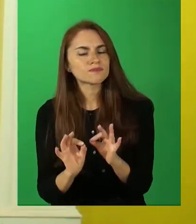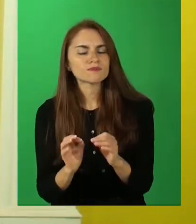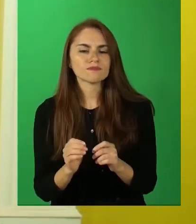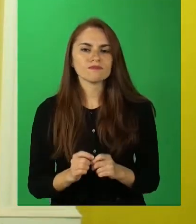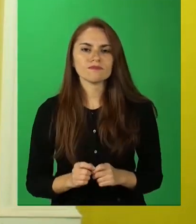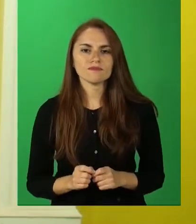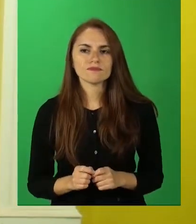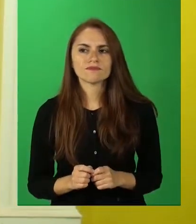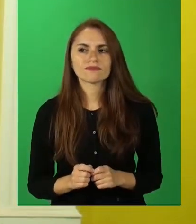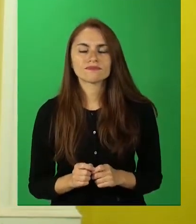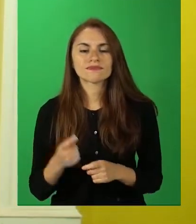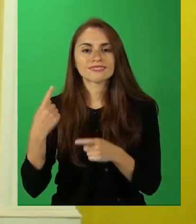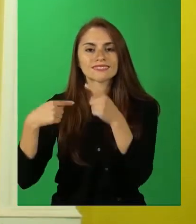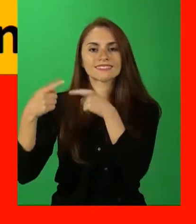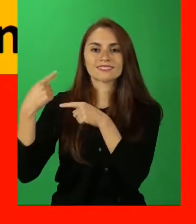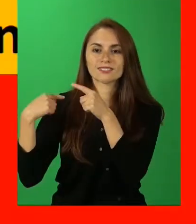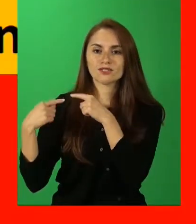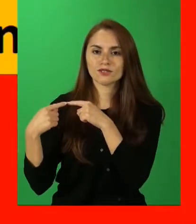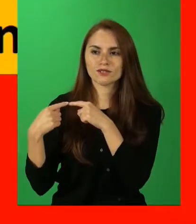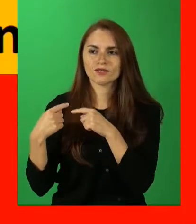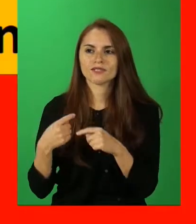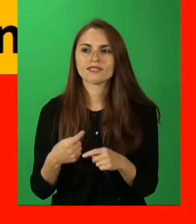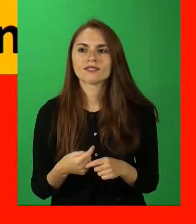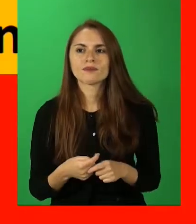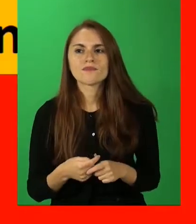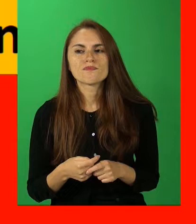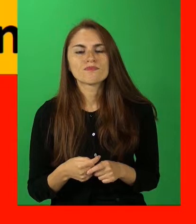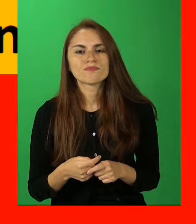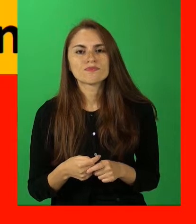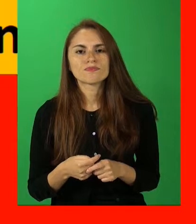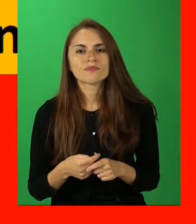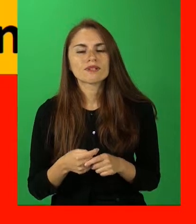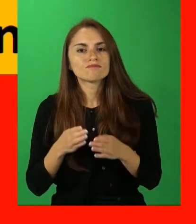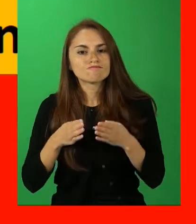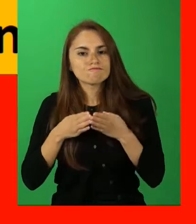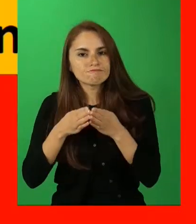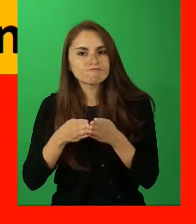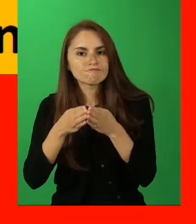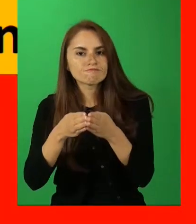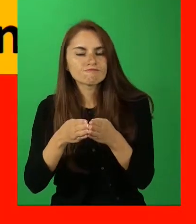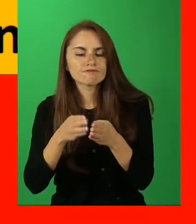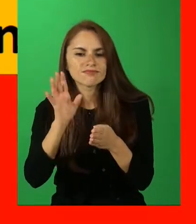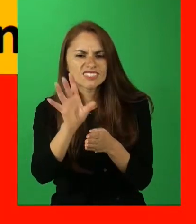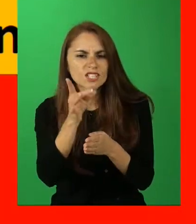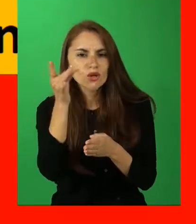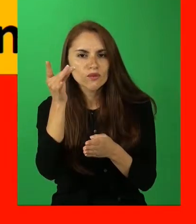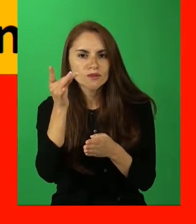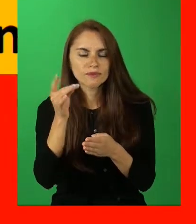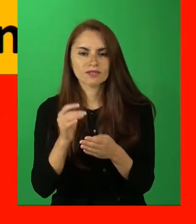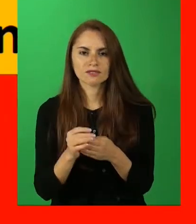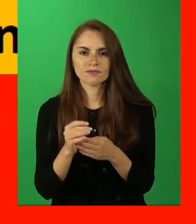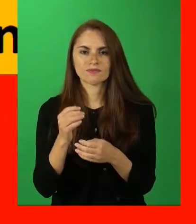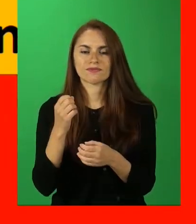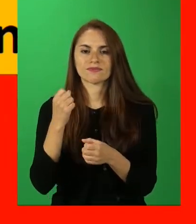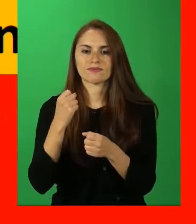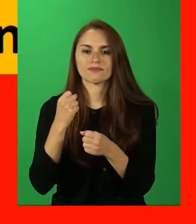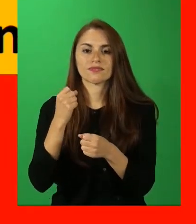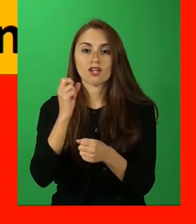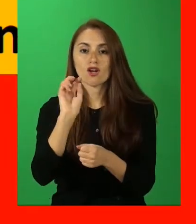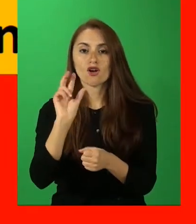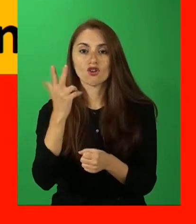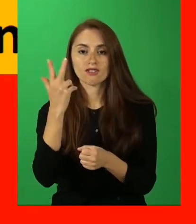conversar de historia. Vamos a hablar de los viajes de descubrimiento, materia de octavo